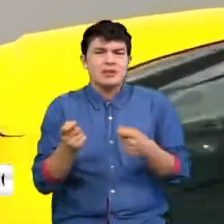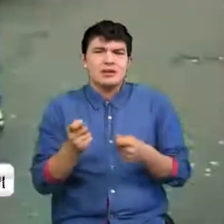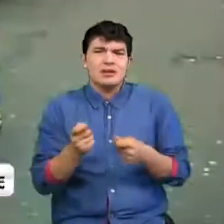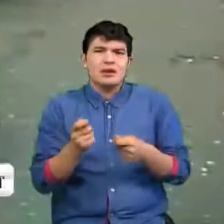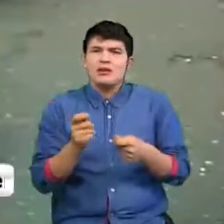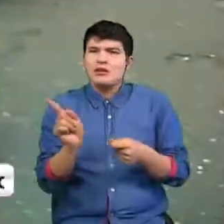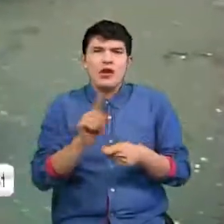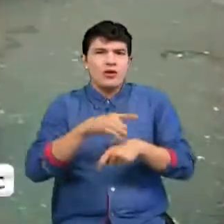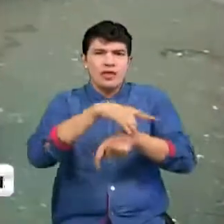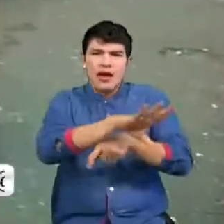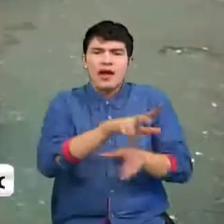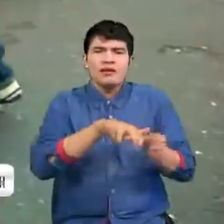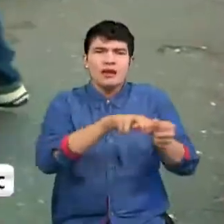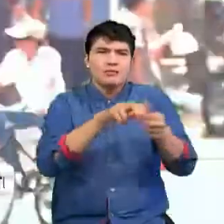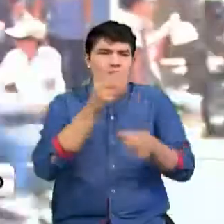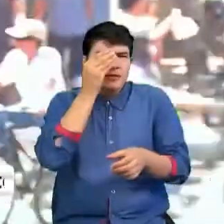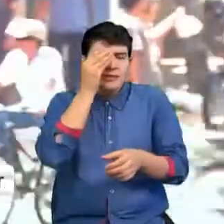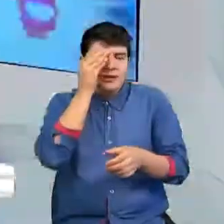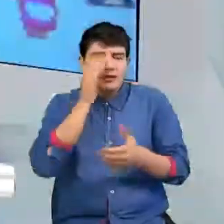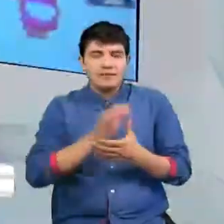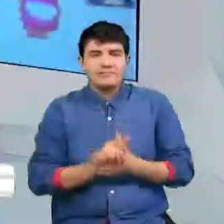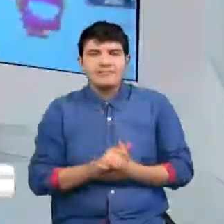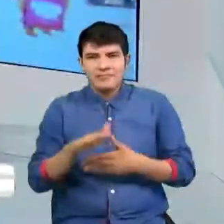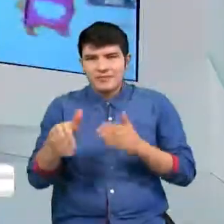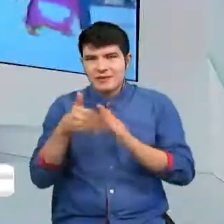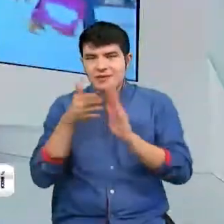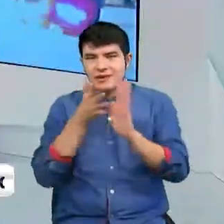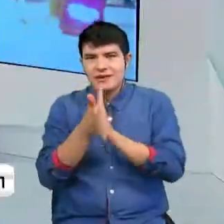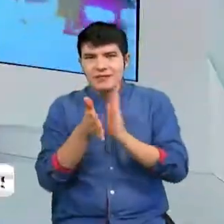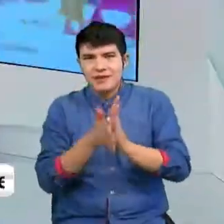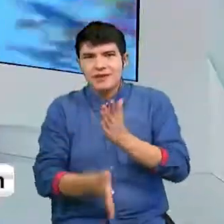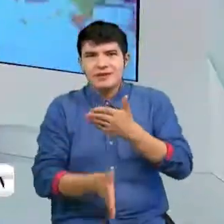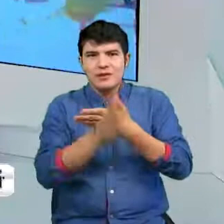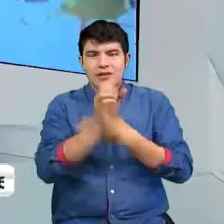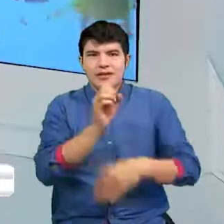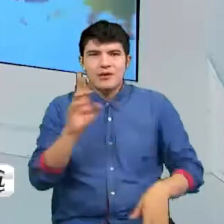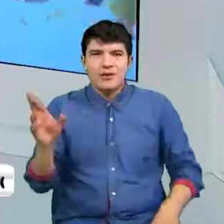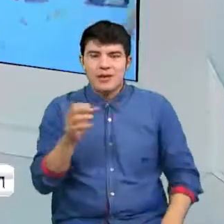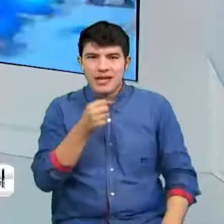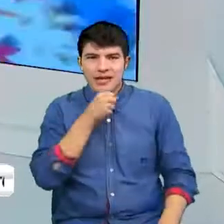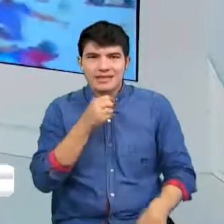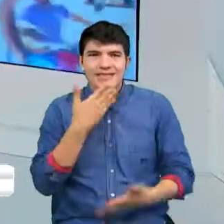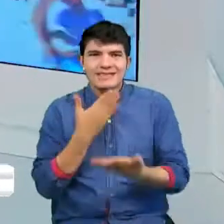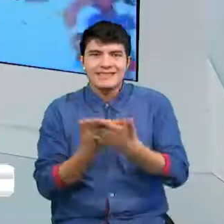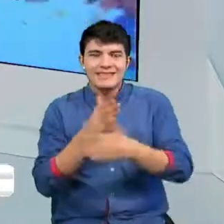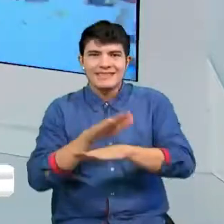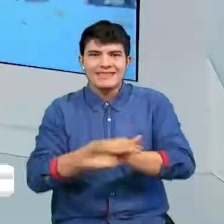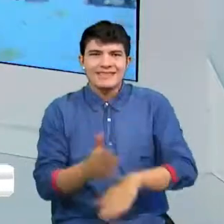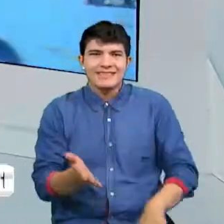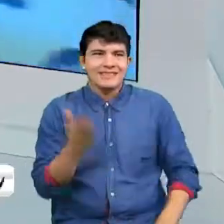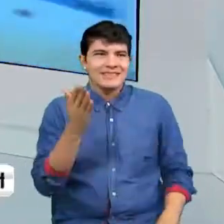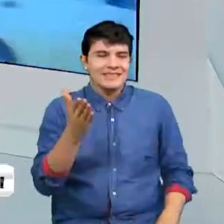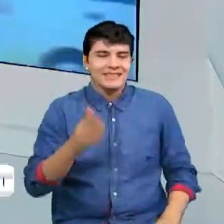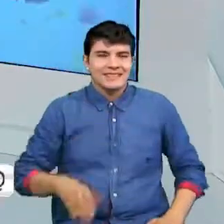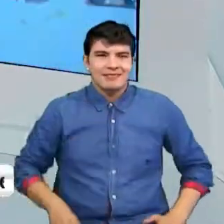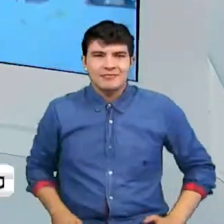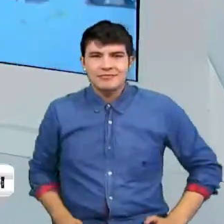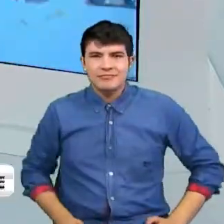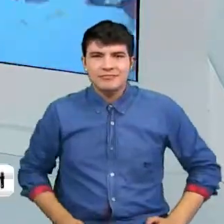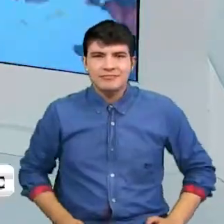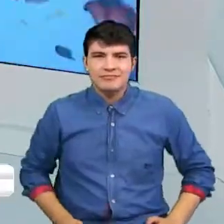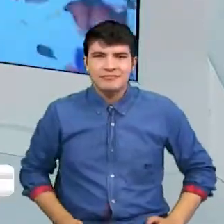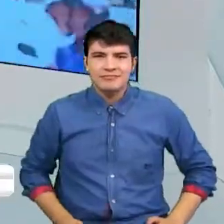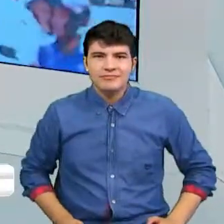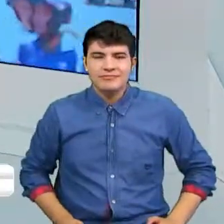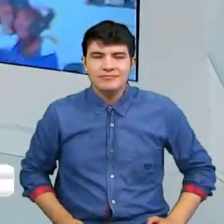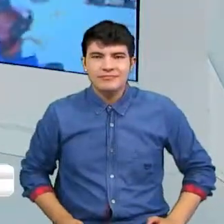esto es lo que han argumentado esa es toda la información que registramos desde ese punto de la capital nortesantandereana con la cámara de david ortiz informó hey de